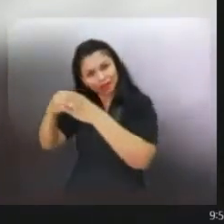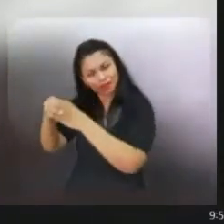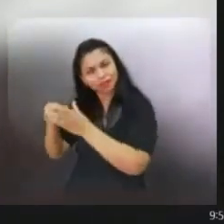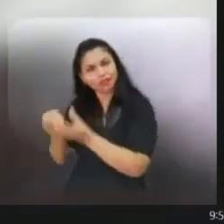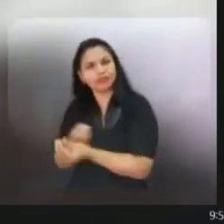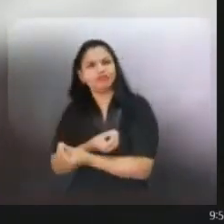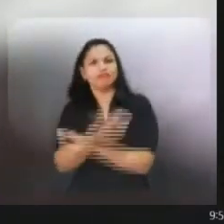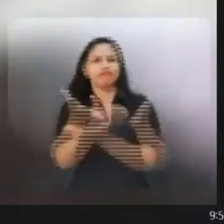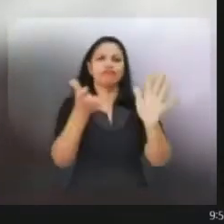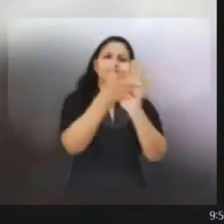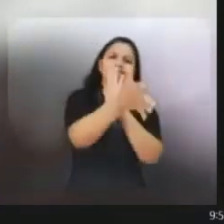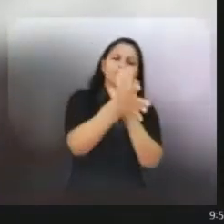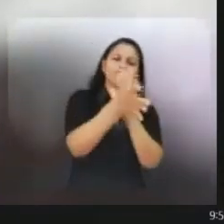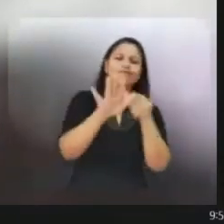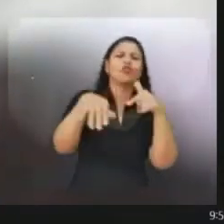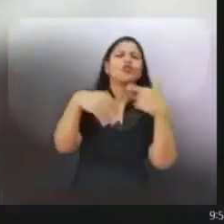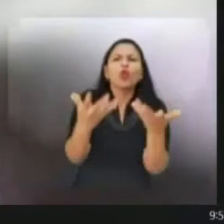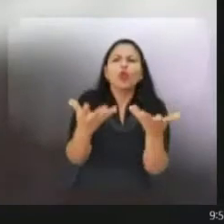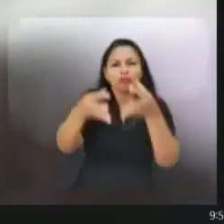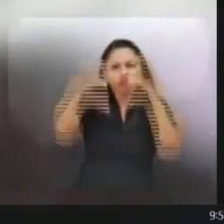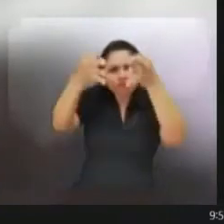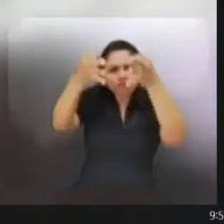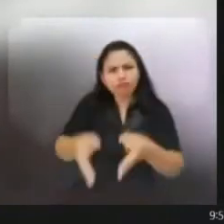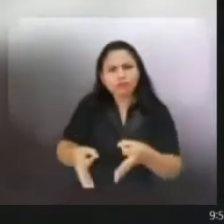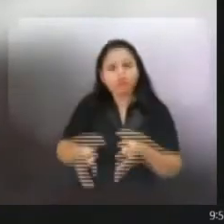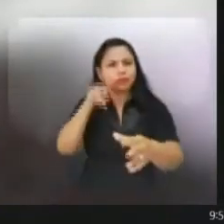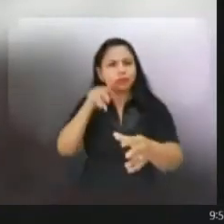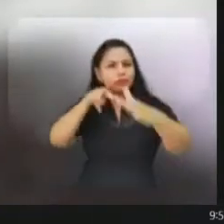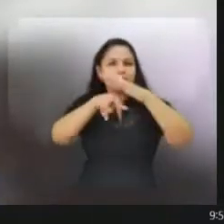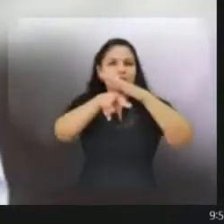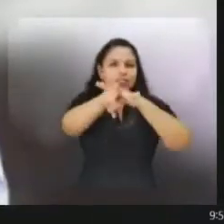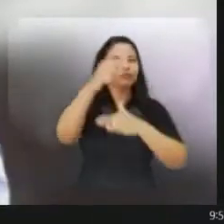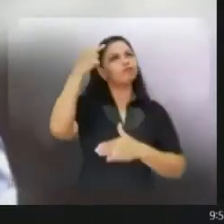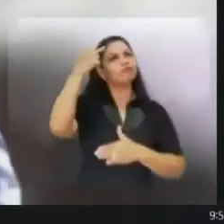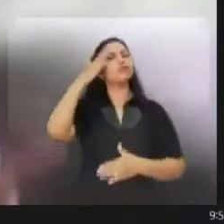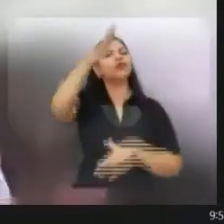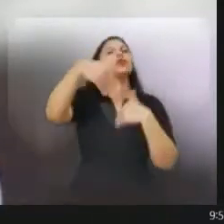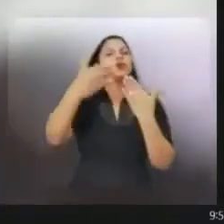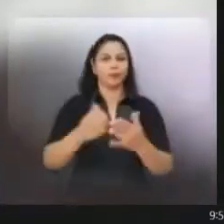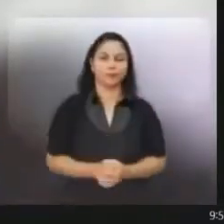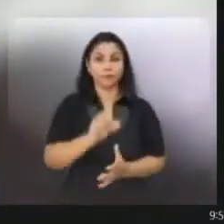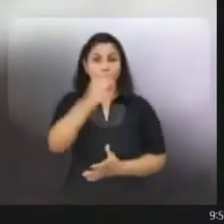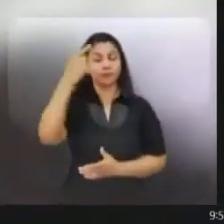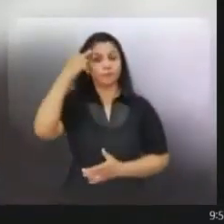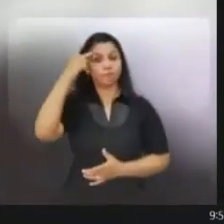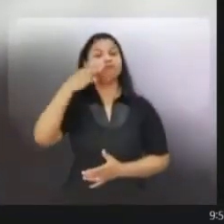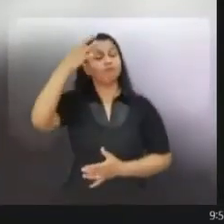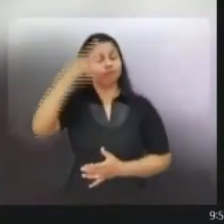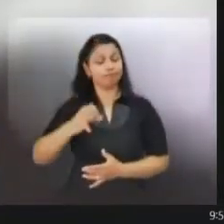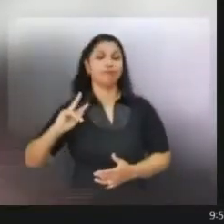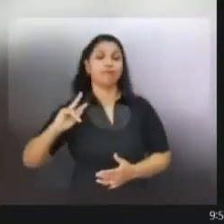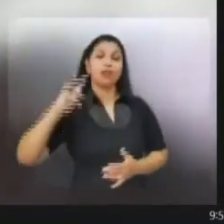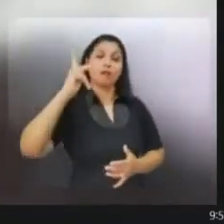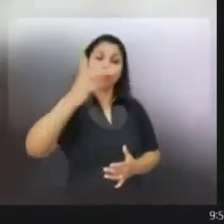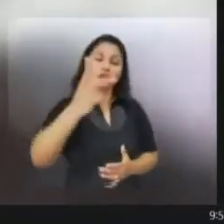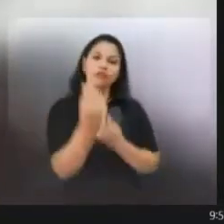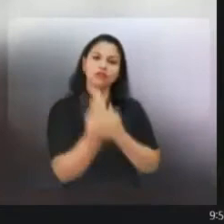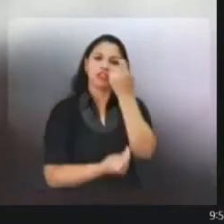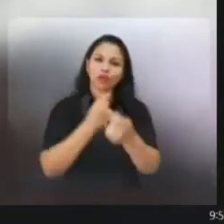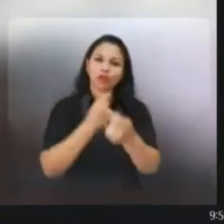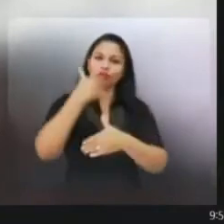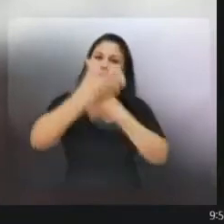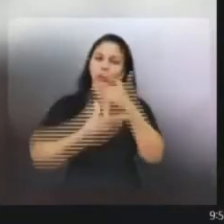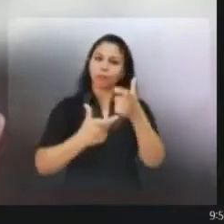esos, los operadores esa visión. Es que, bueno, algunos piensan que va a evolucionar mucho el negocio B2B y